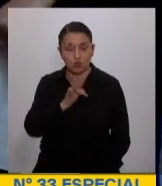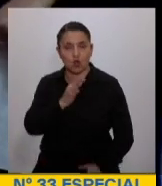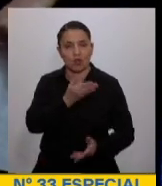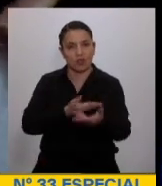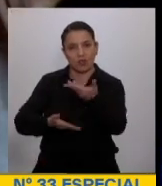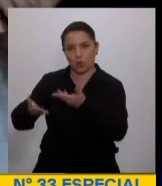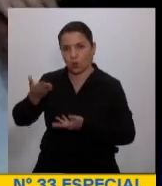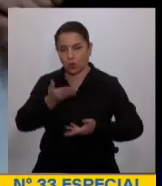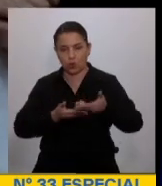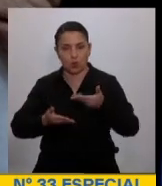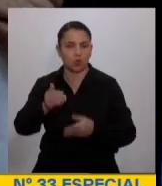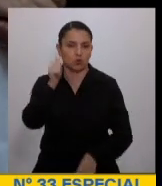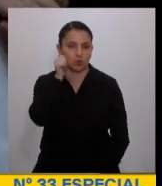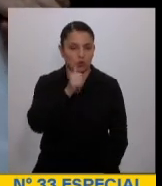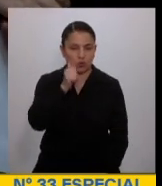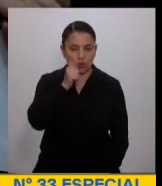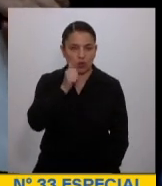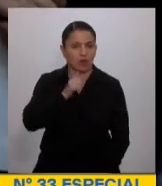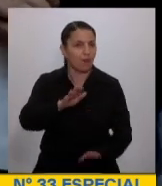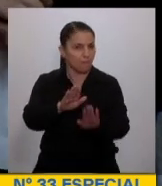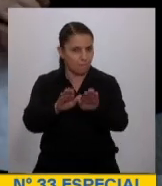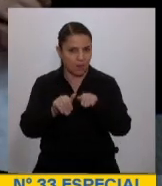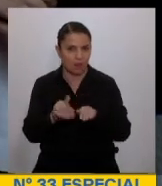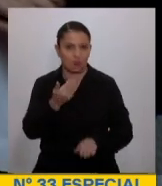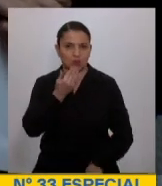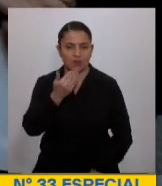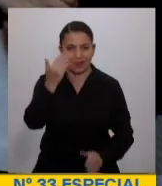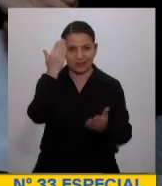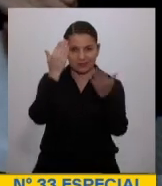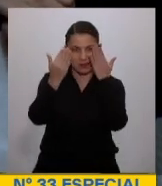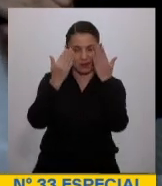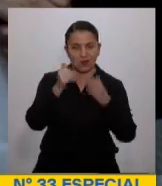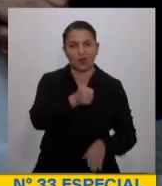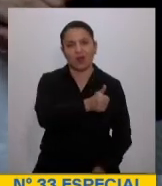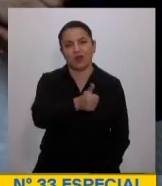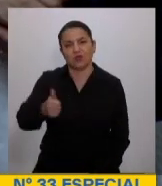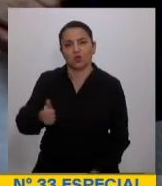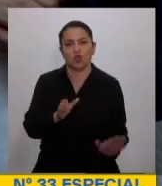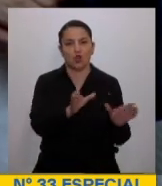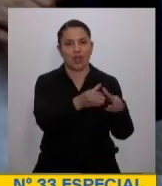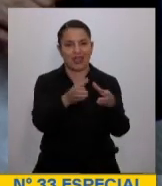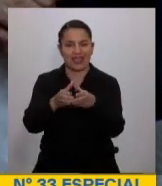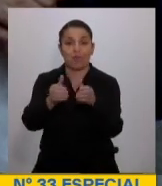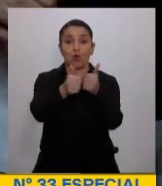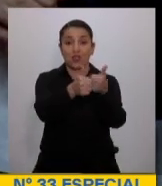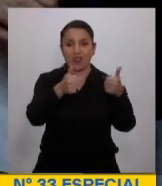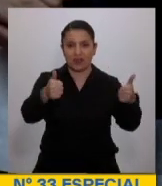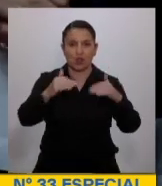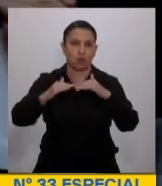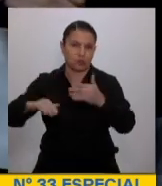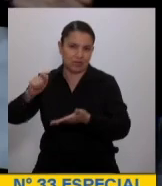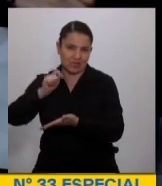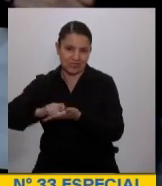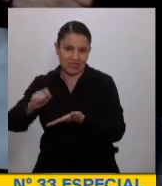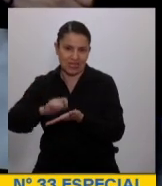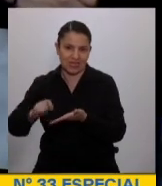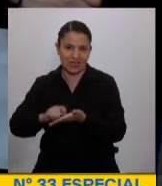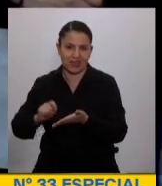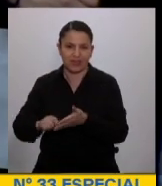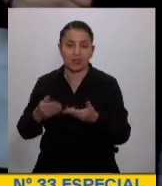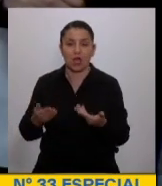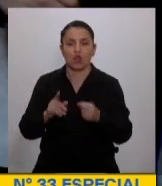cotidianamente de la misma forma también saludar a todos los equipos directivos subsecretario señor prosecretario